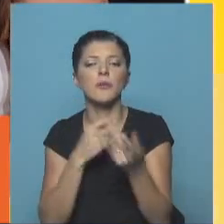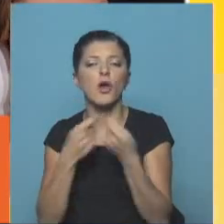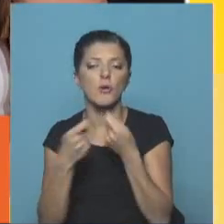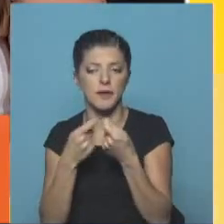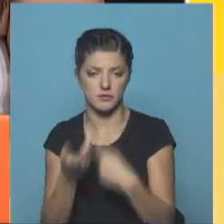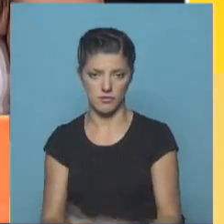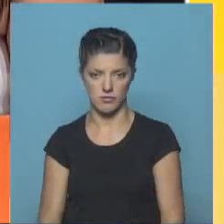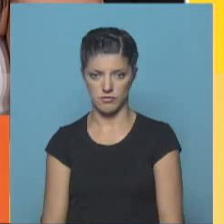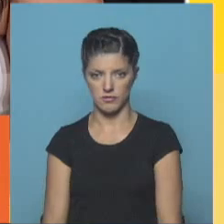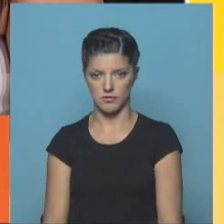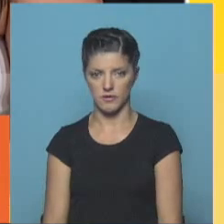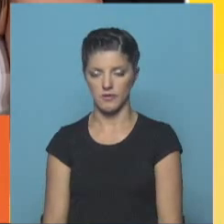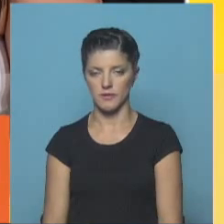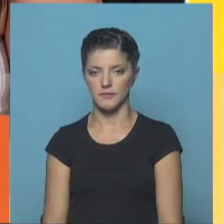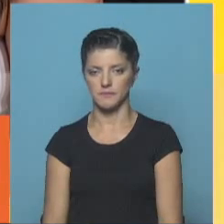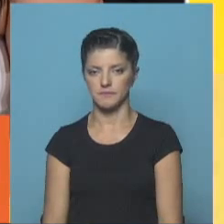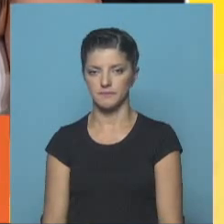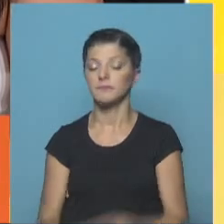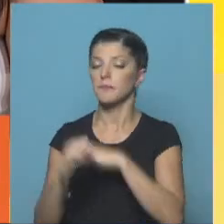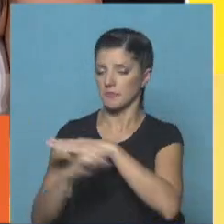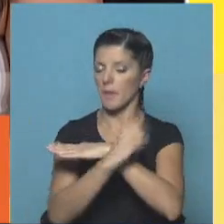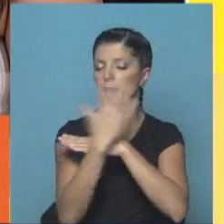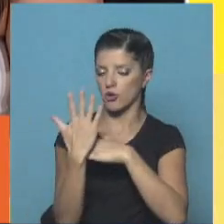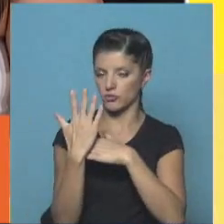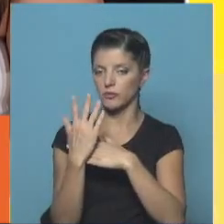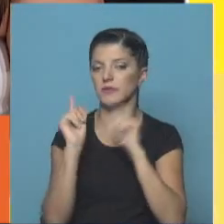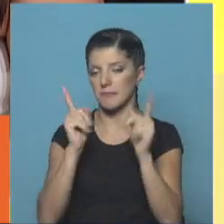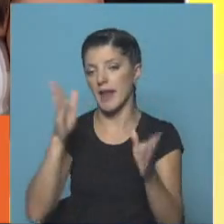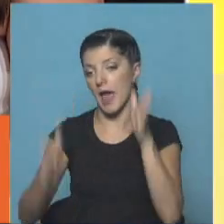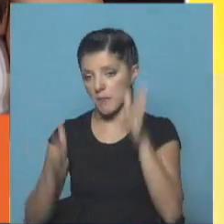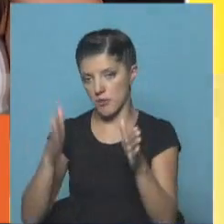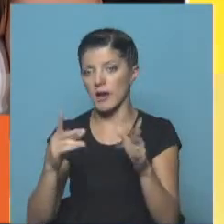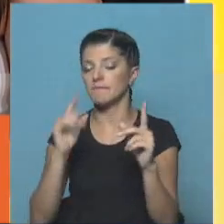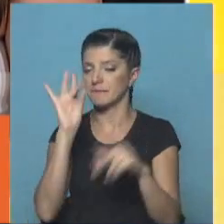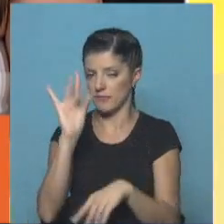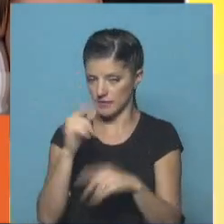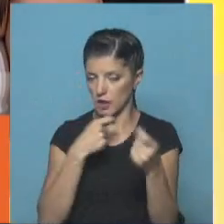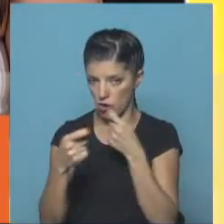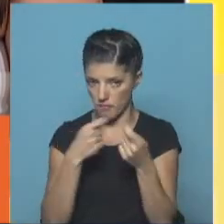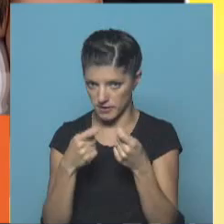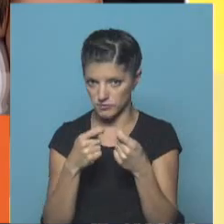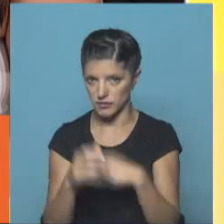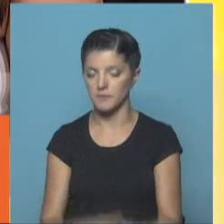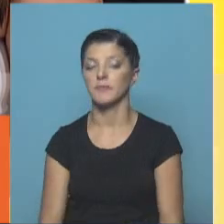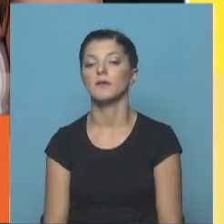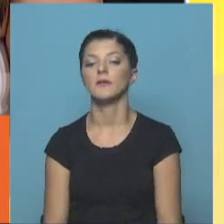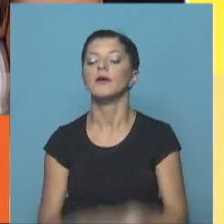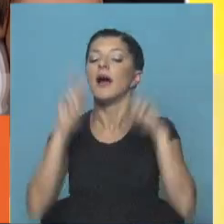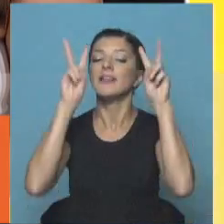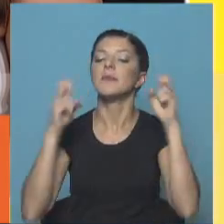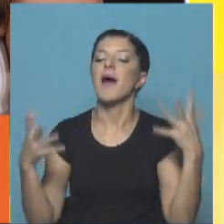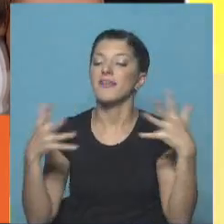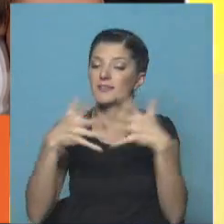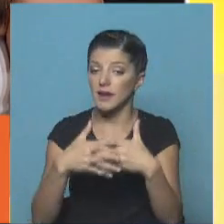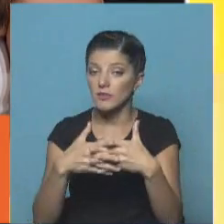bloque. No, en el Mercosur estamos en una época también con dificultades en el comercio. Los temas de integración tienen que ver con ver